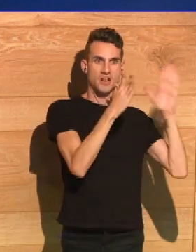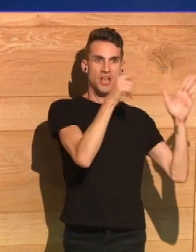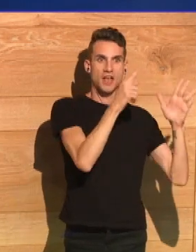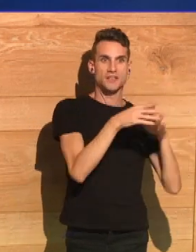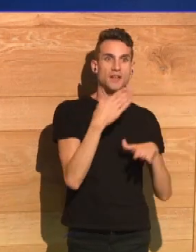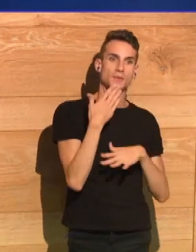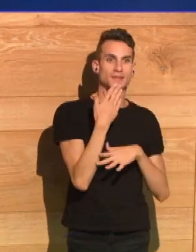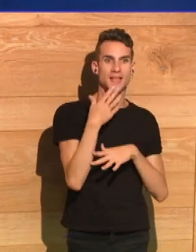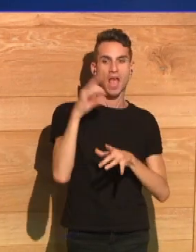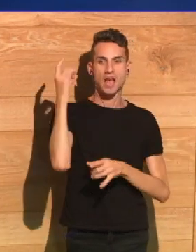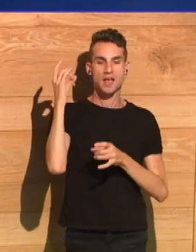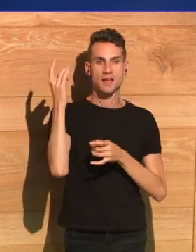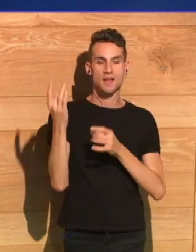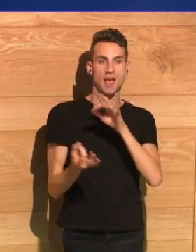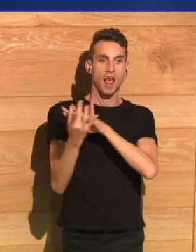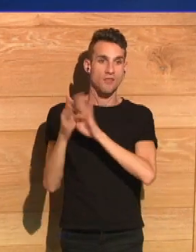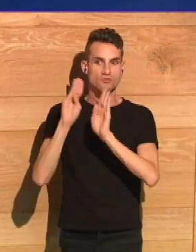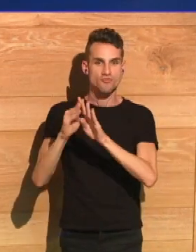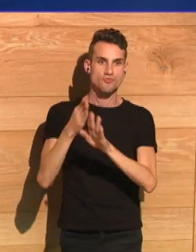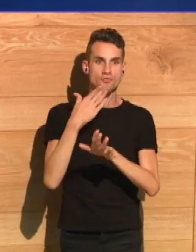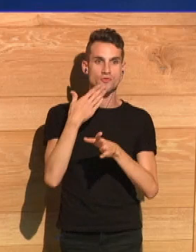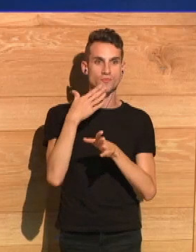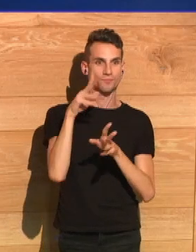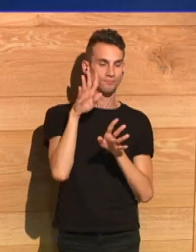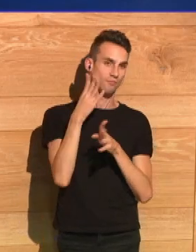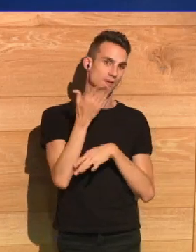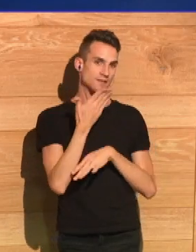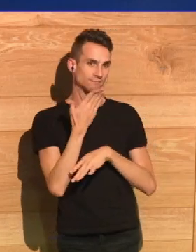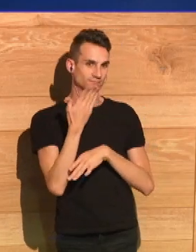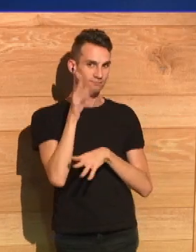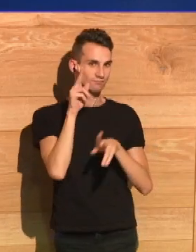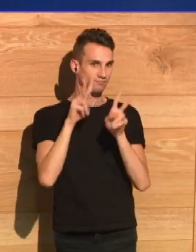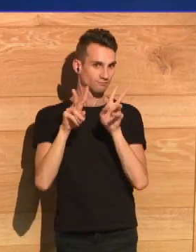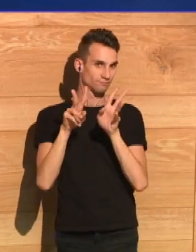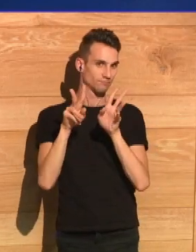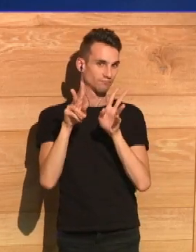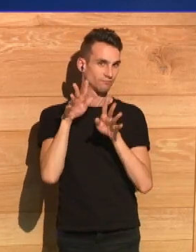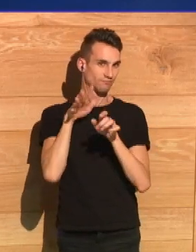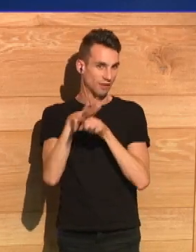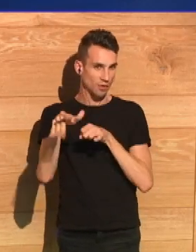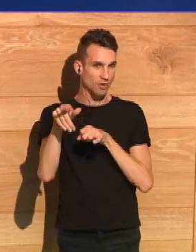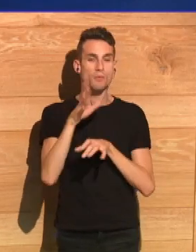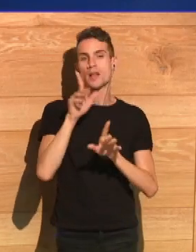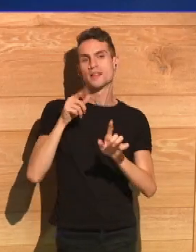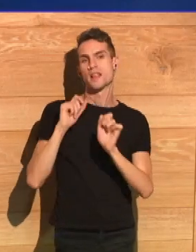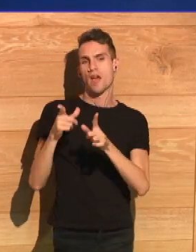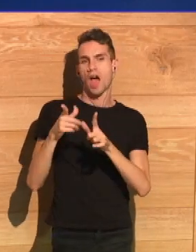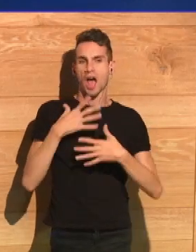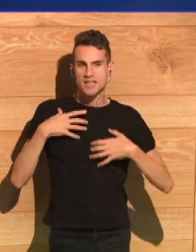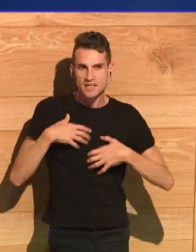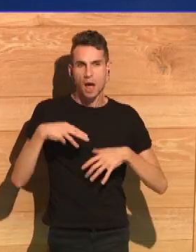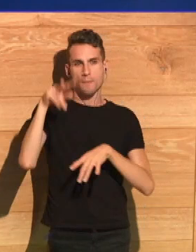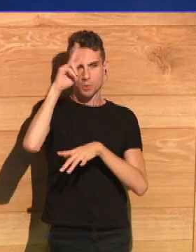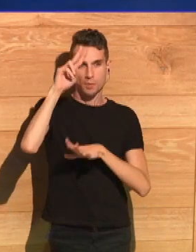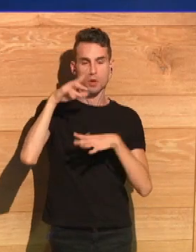tu creación, ¿no? Precisamente por lo que estás contando, porque te genera o te ha generado ansiedad o te ha generado preocupación. ¿Cómo lo